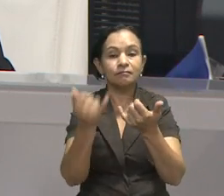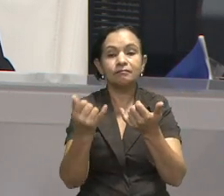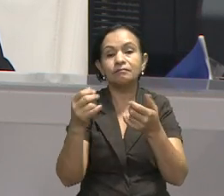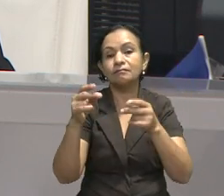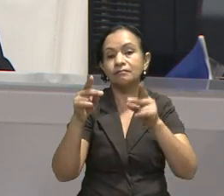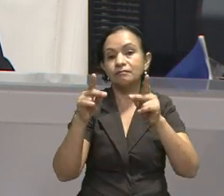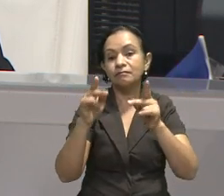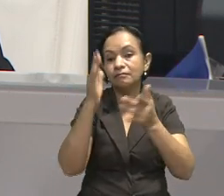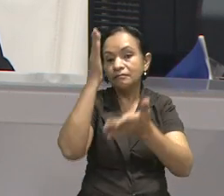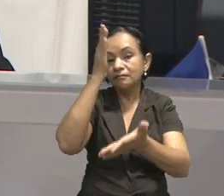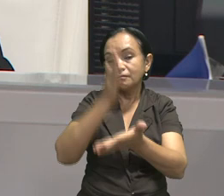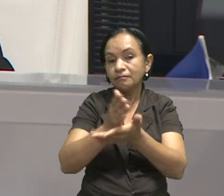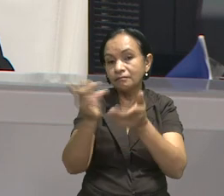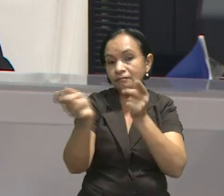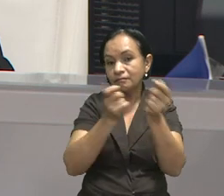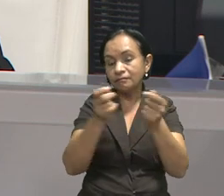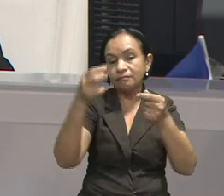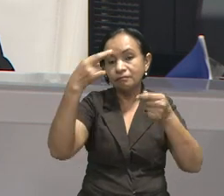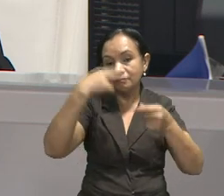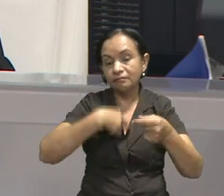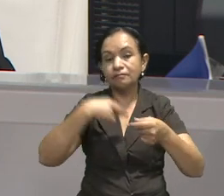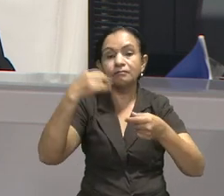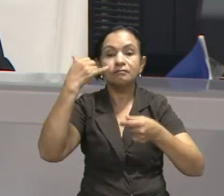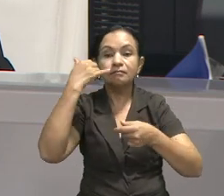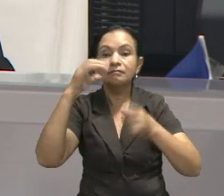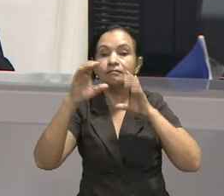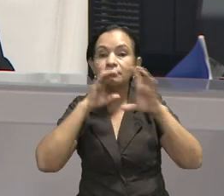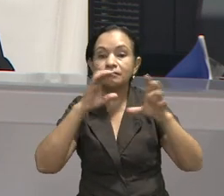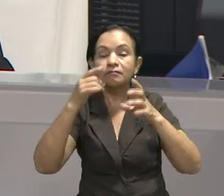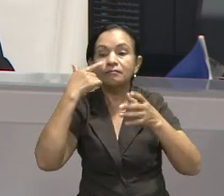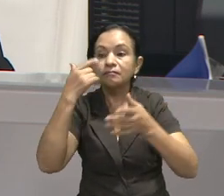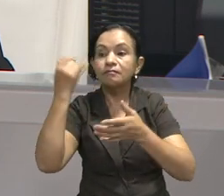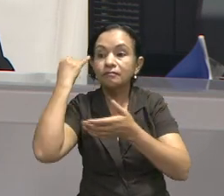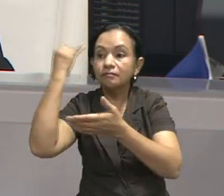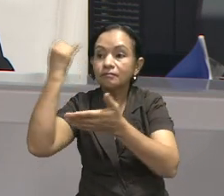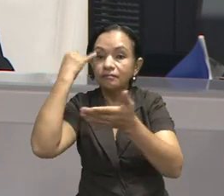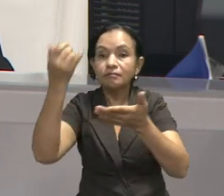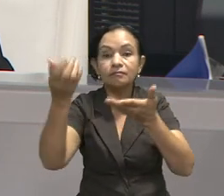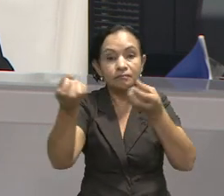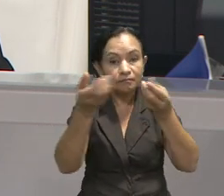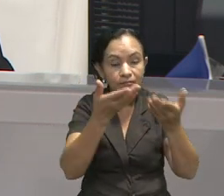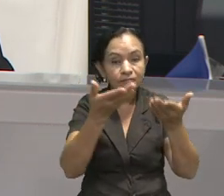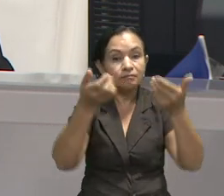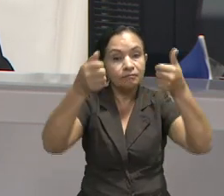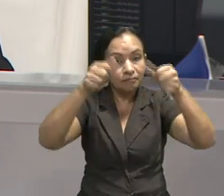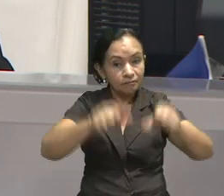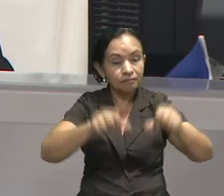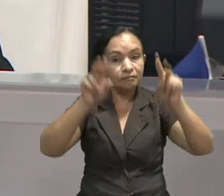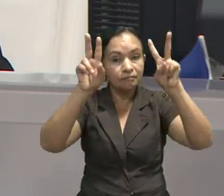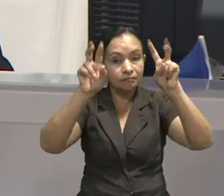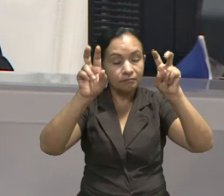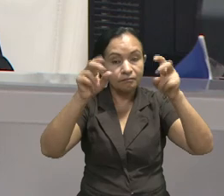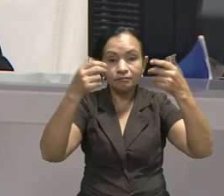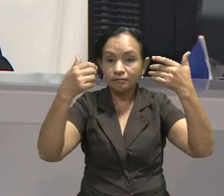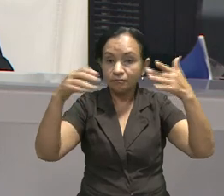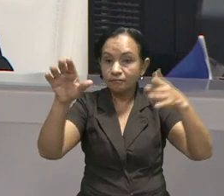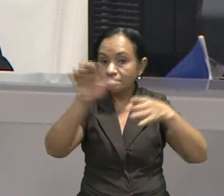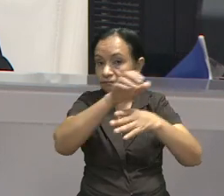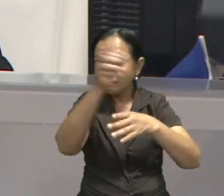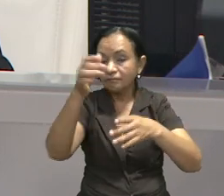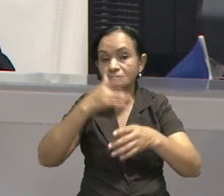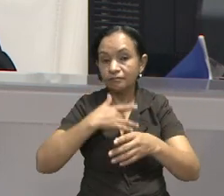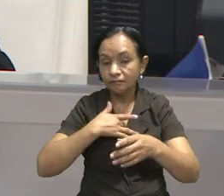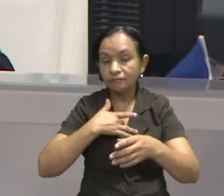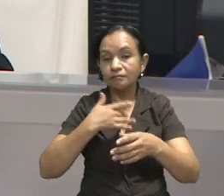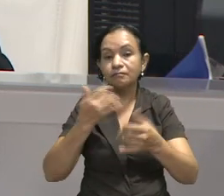adopción de decisiones regulatorias a cargo de Telcor, para conocer opiniones y recomendaciones no vinculantes sobre la materia, cualquier otra atribución que se le